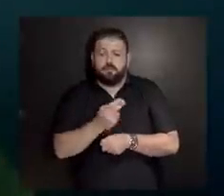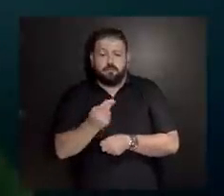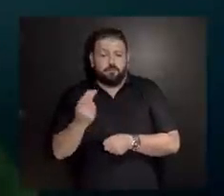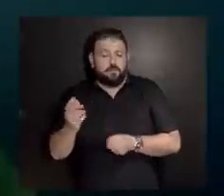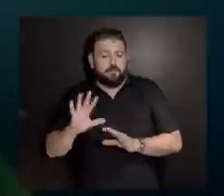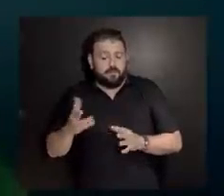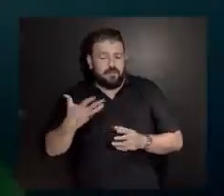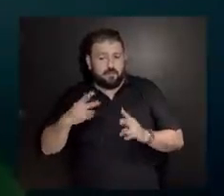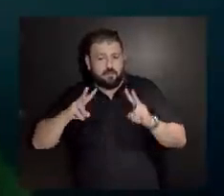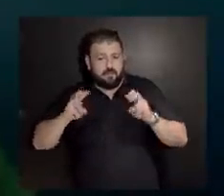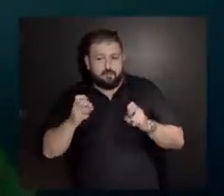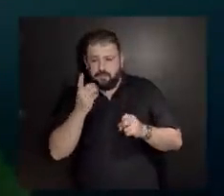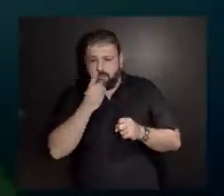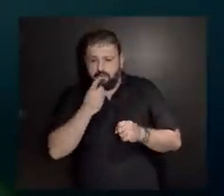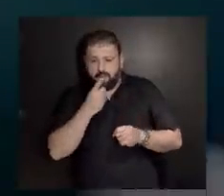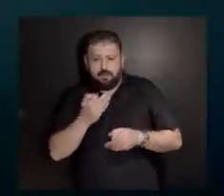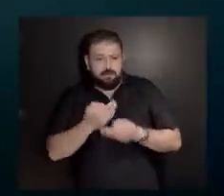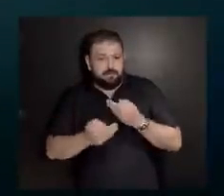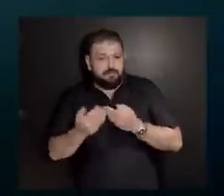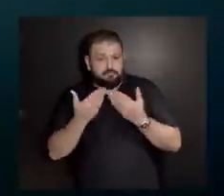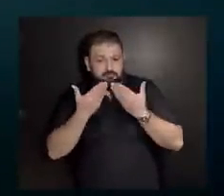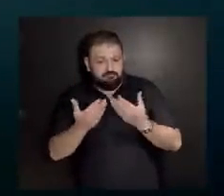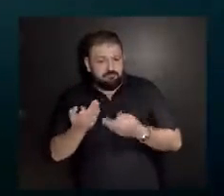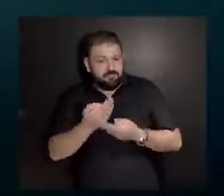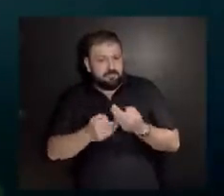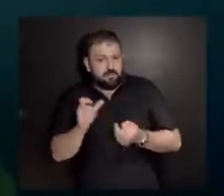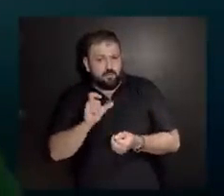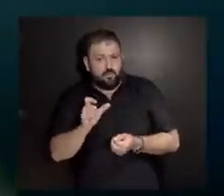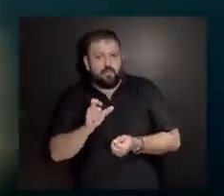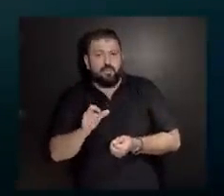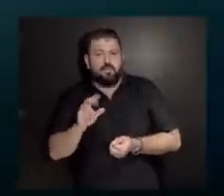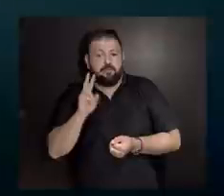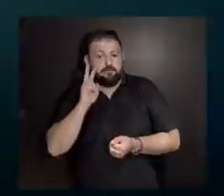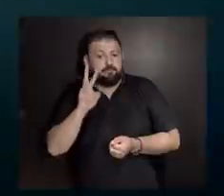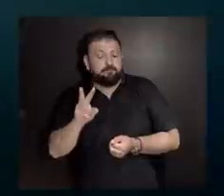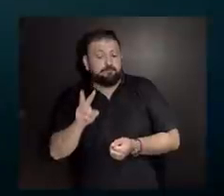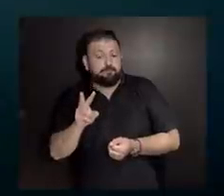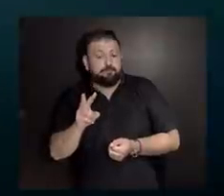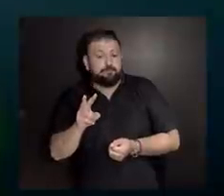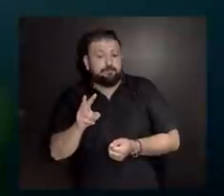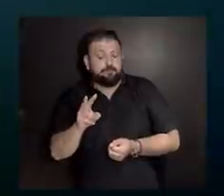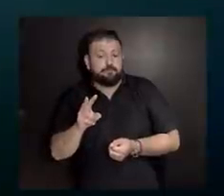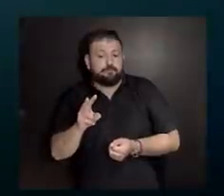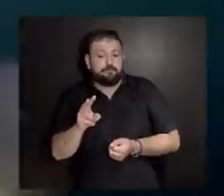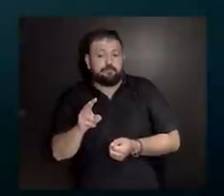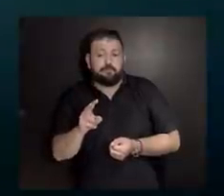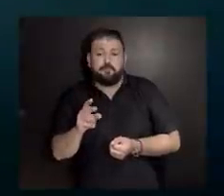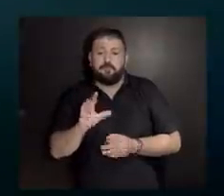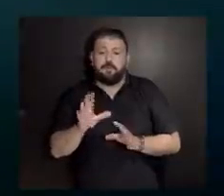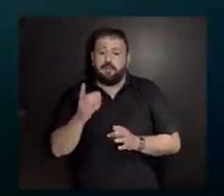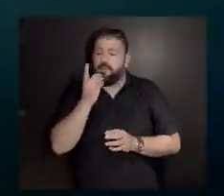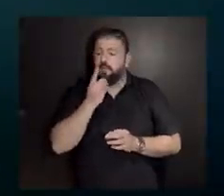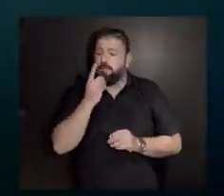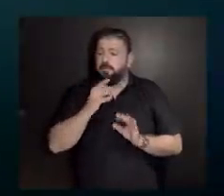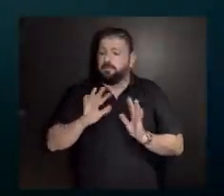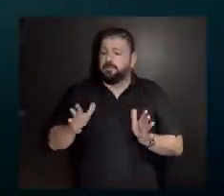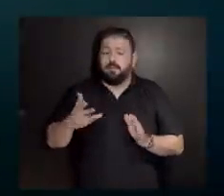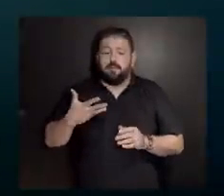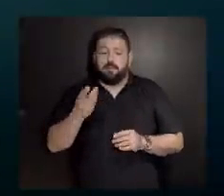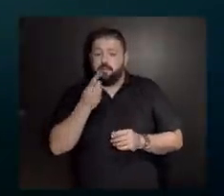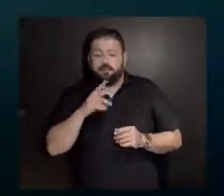diabetes. Sabemos que está súper extenso, pero como pudieron ver, no nada más es como diabetes y ya, ¿no? Sino que